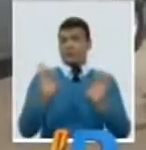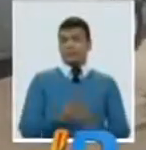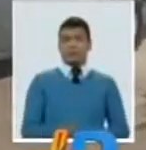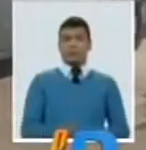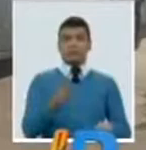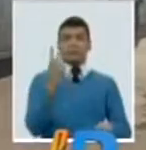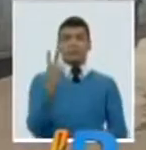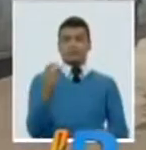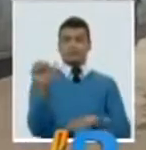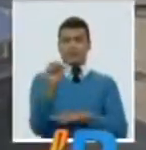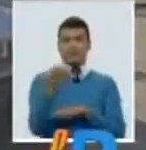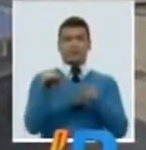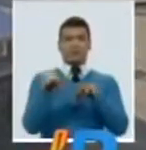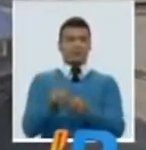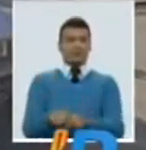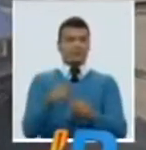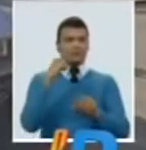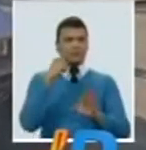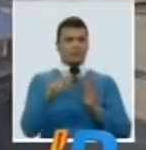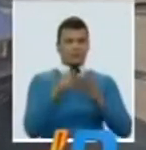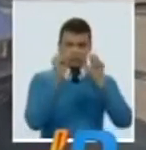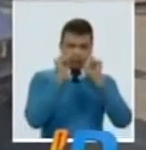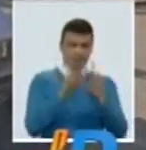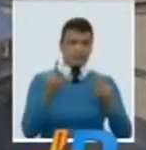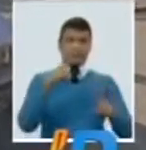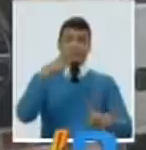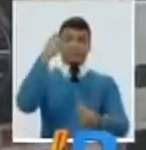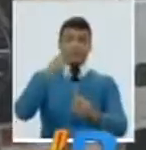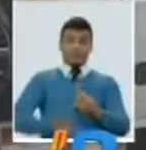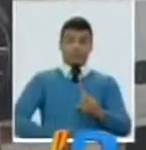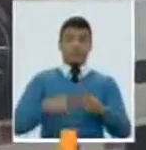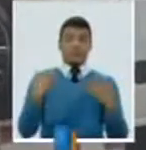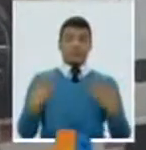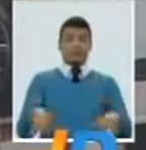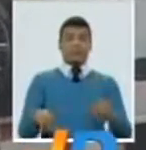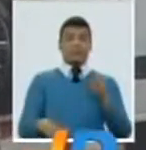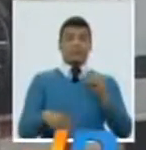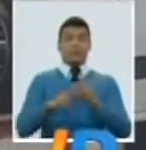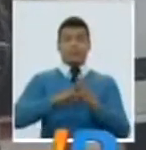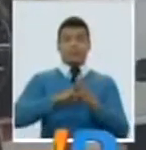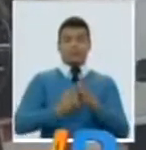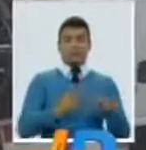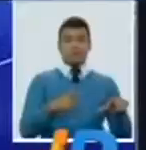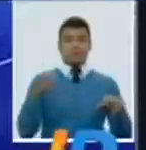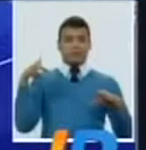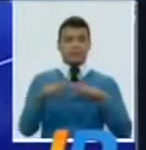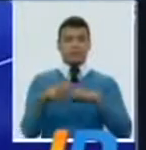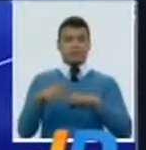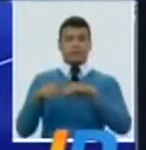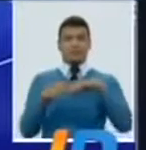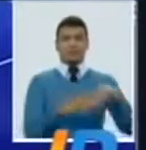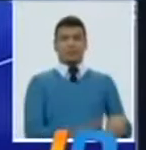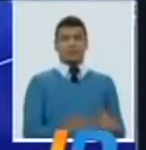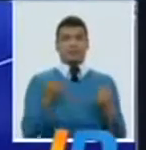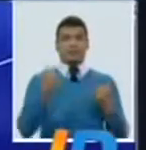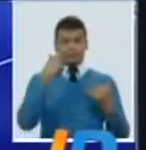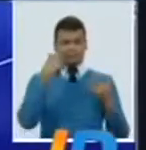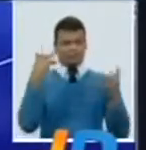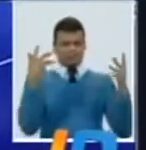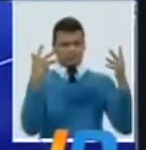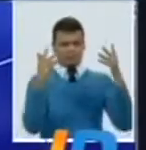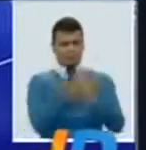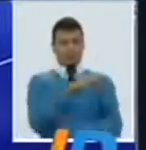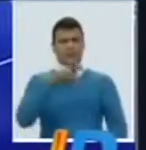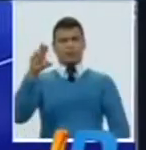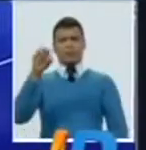los 2 vehículos fueron inmovilizados y los conductores enfrentarán una sanción económica y la suspensión de sus licencias. Hay consternación